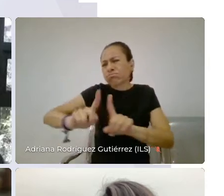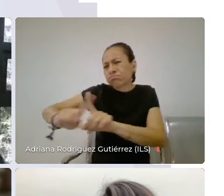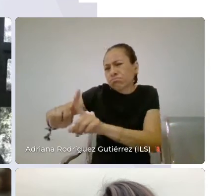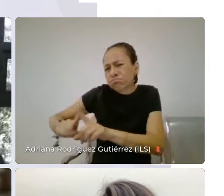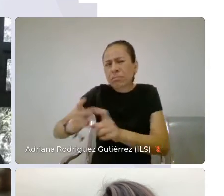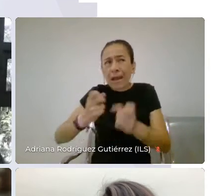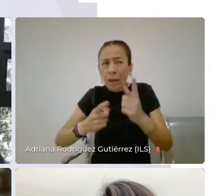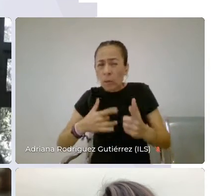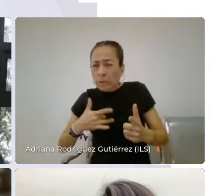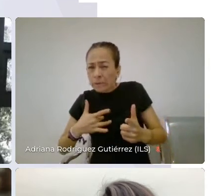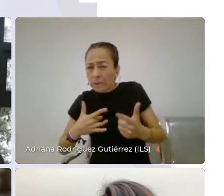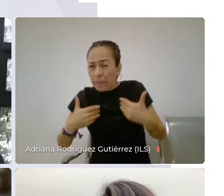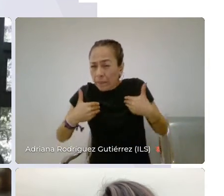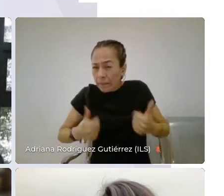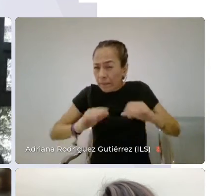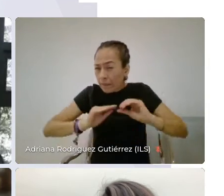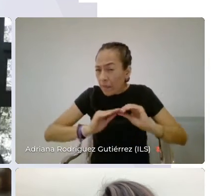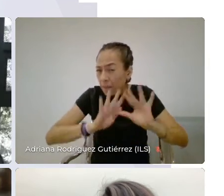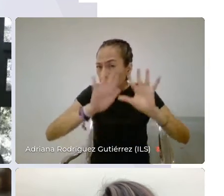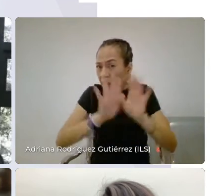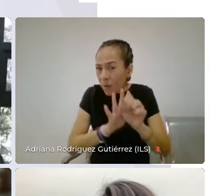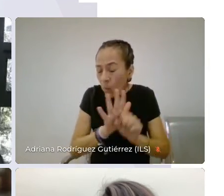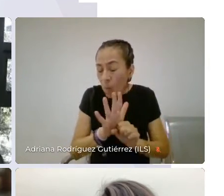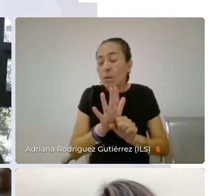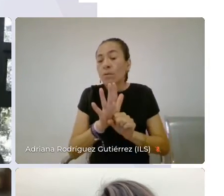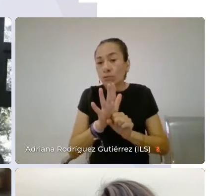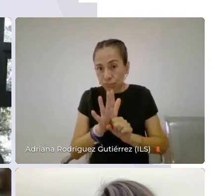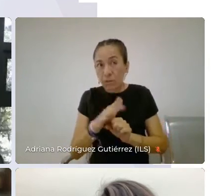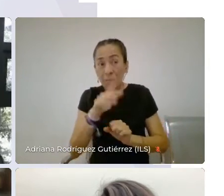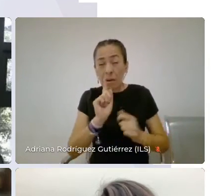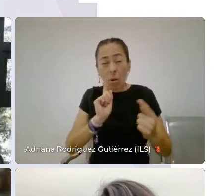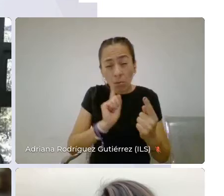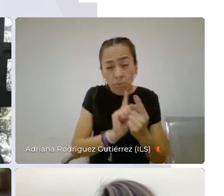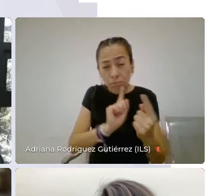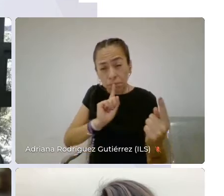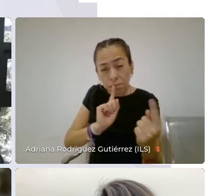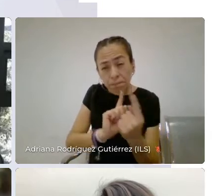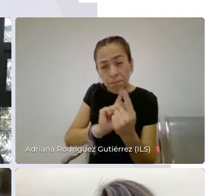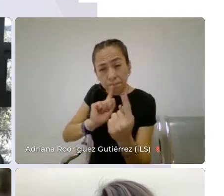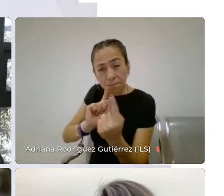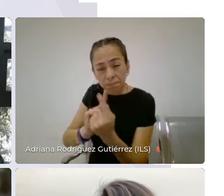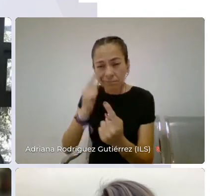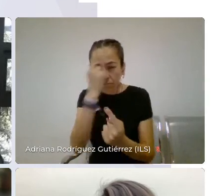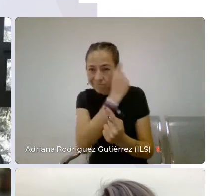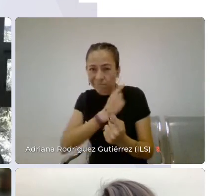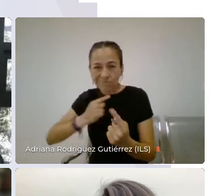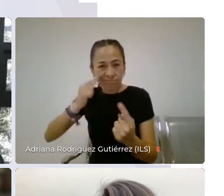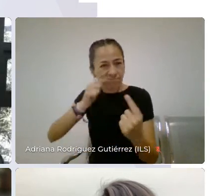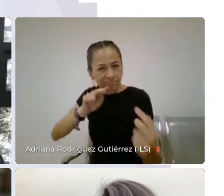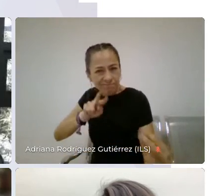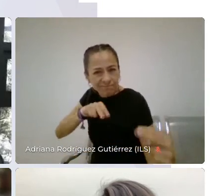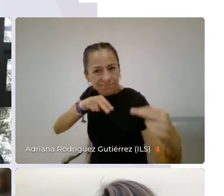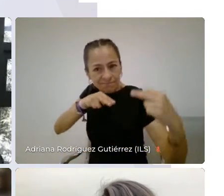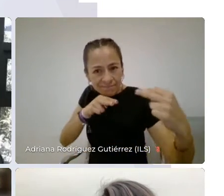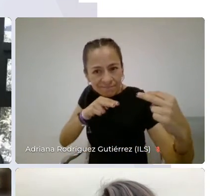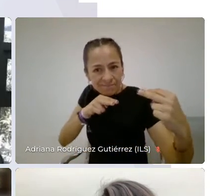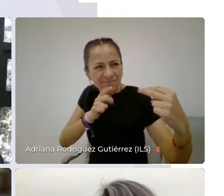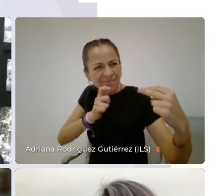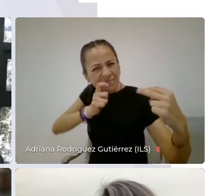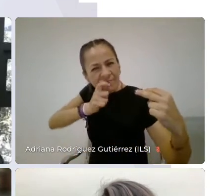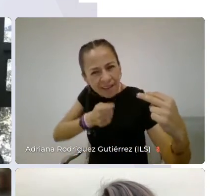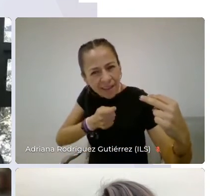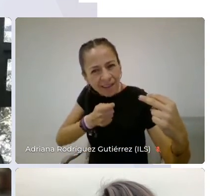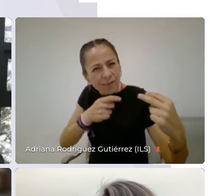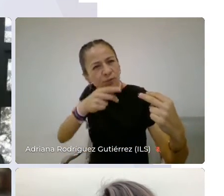ahí claras, es finalmente poder interactuar con todos, persona a persona, viéndonos la cara, oyéndonos el tono de voz para poder saber realmente qué